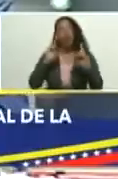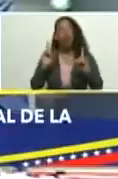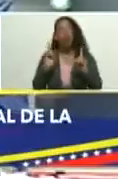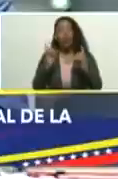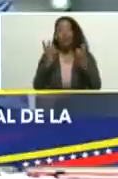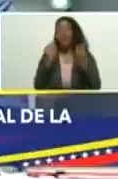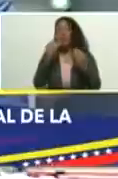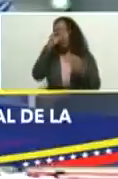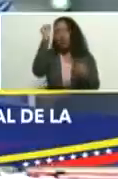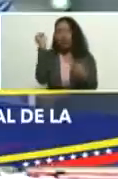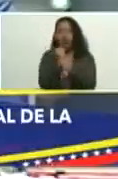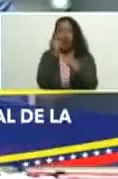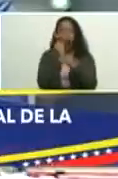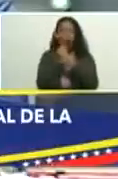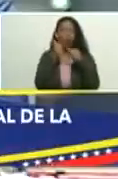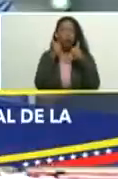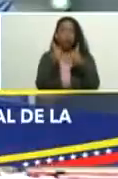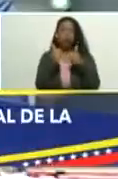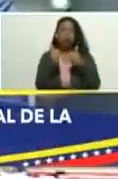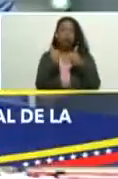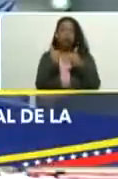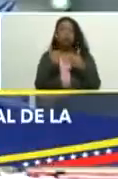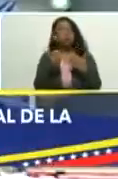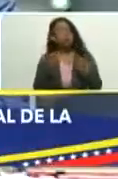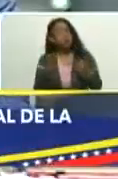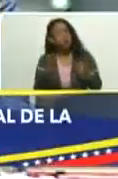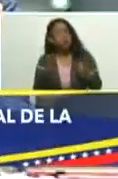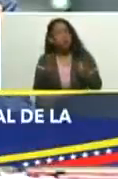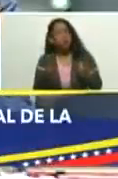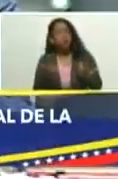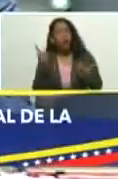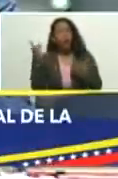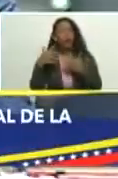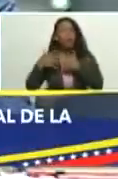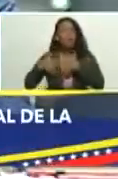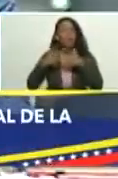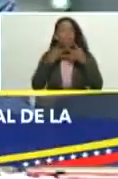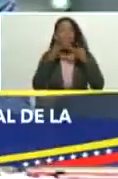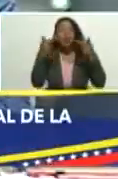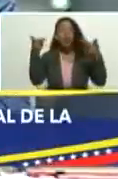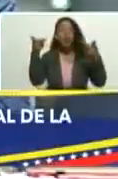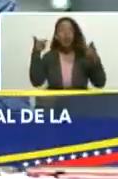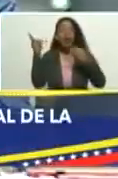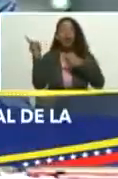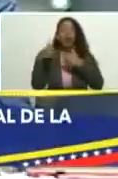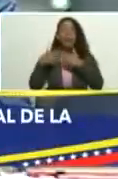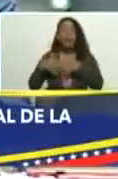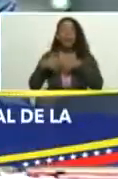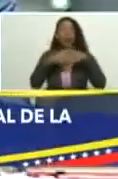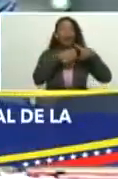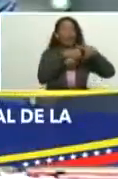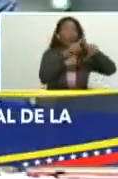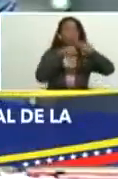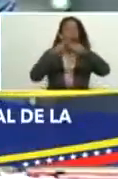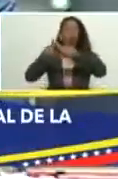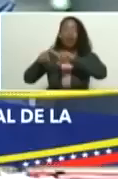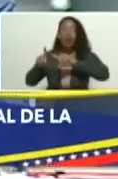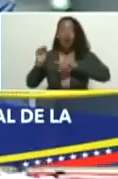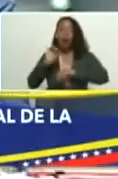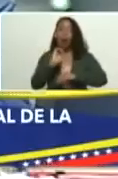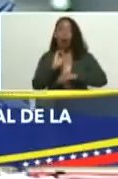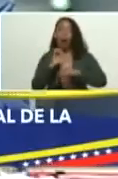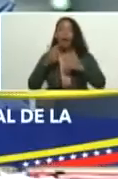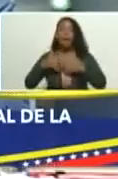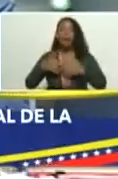trabajadores, que sea empresa pública, sea empresa mixta o sea empresa